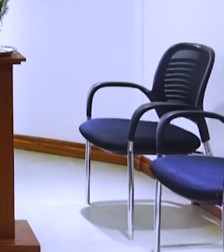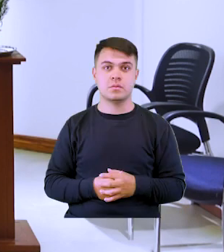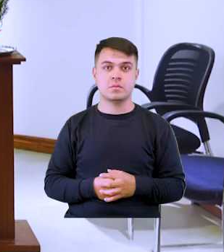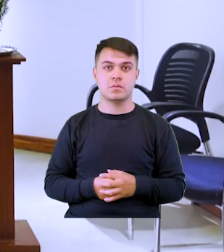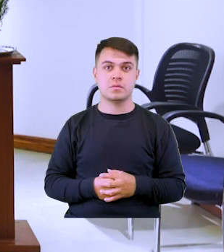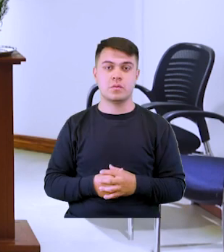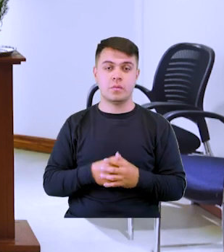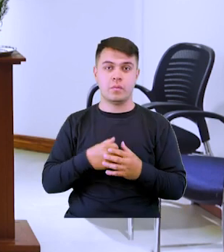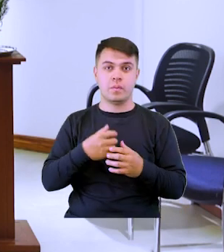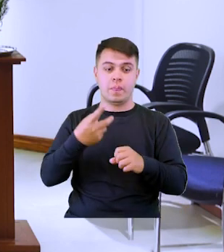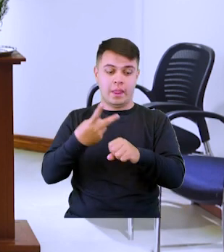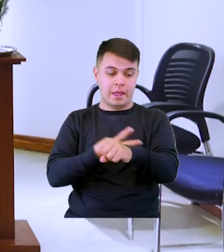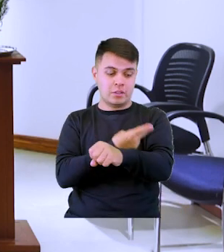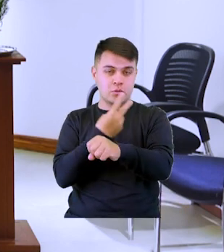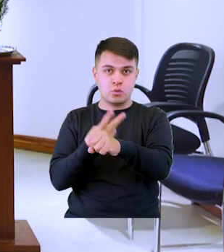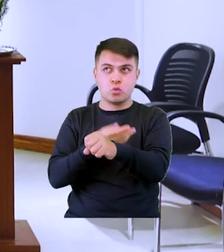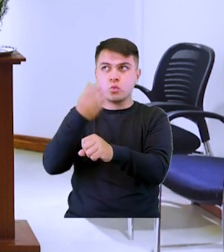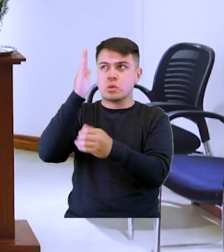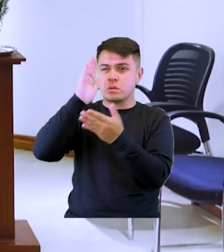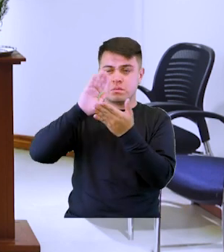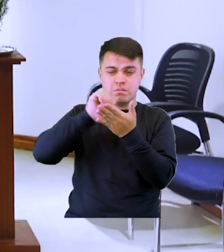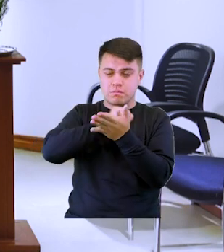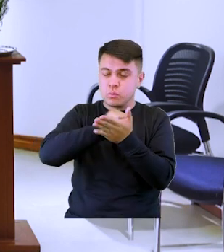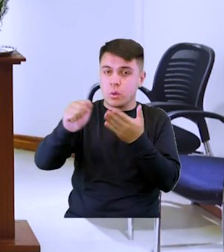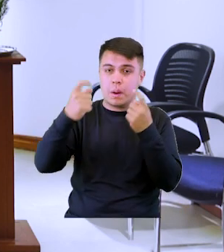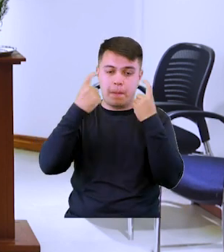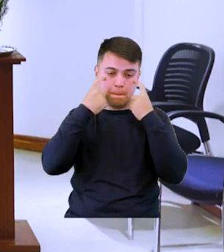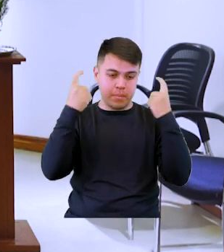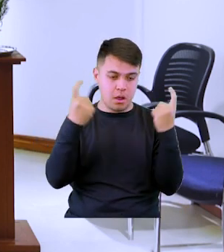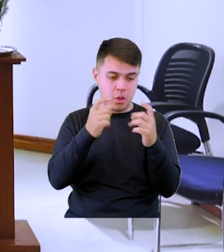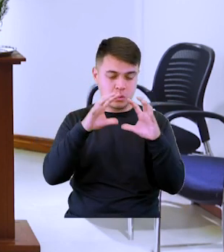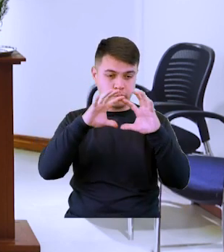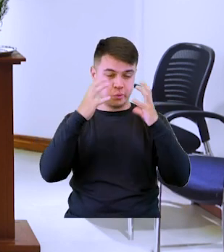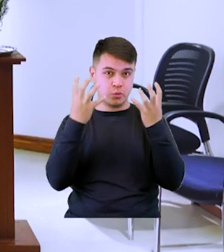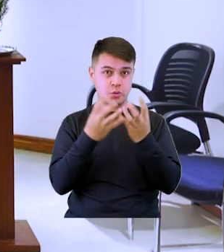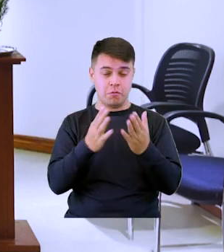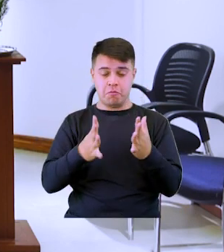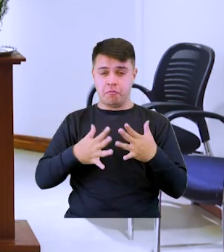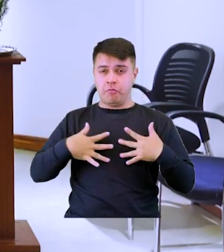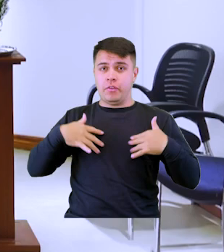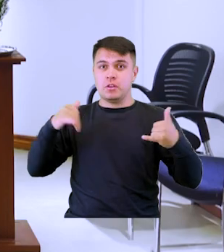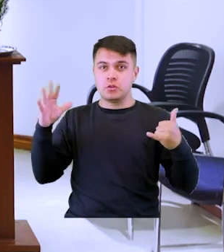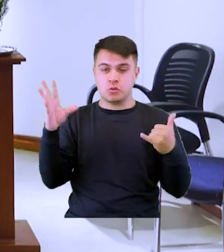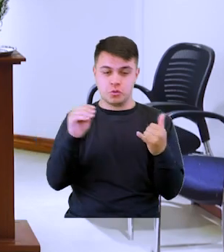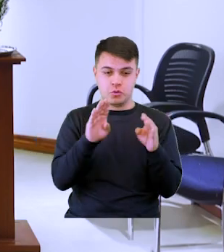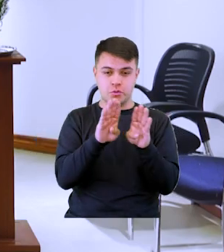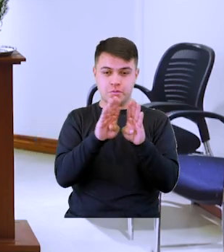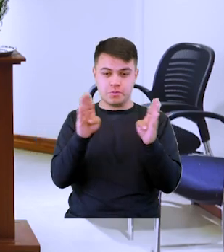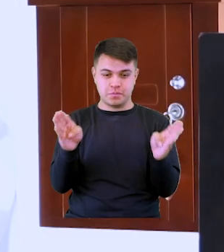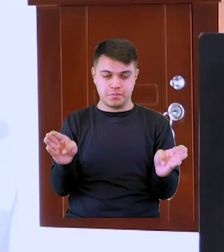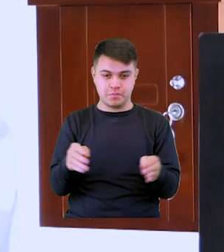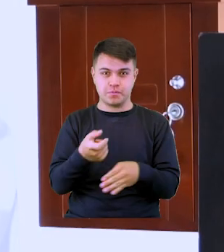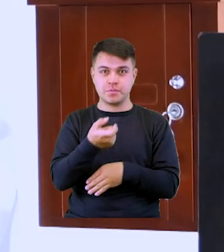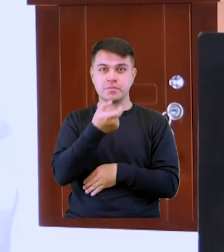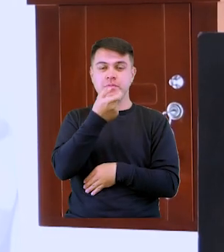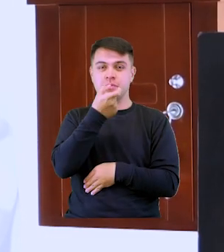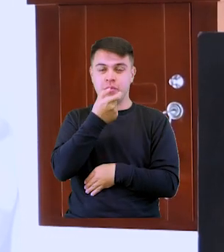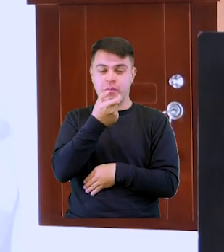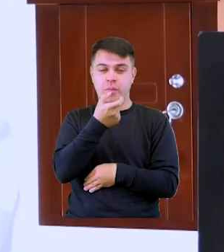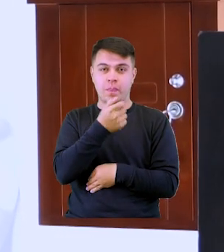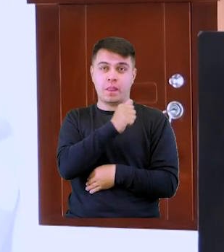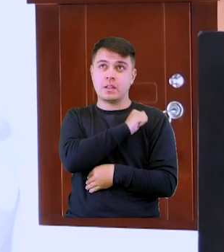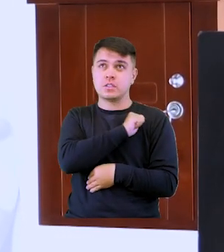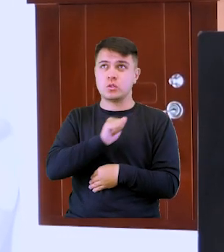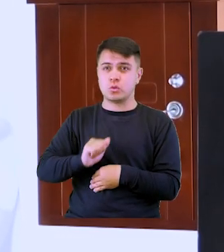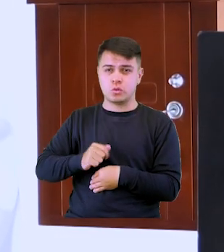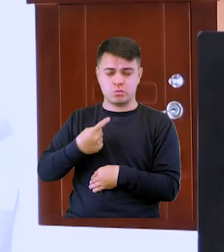Hermanos, este es el Cordero de Dios que quita el pecado del mundo. Felices los invitados a la mesa de la Eucaristía.